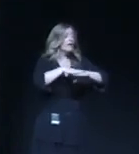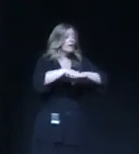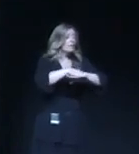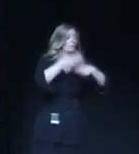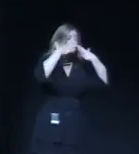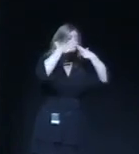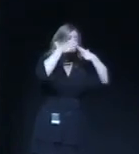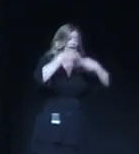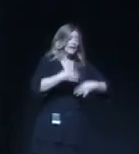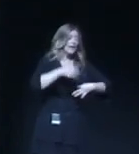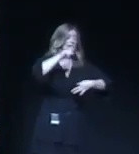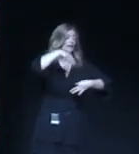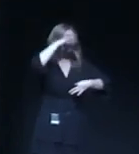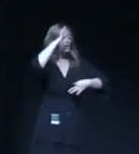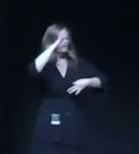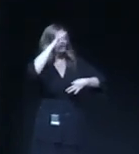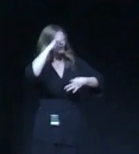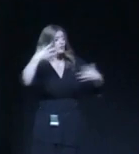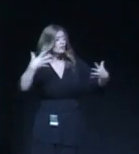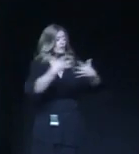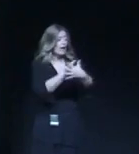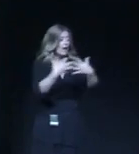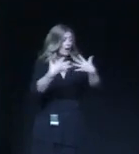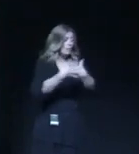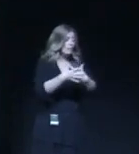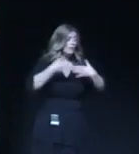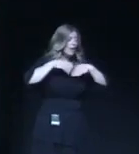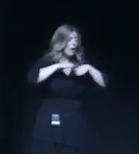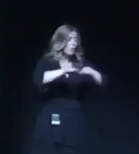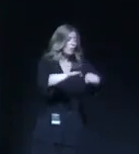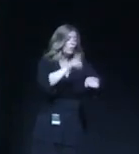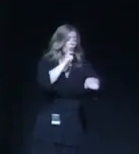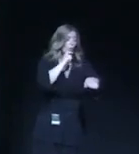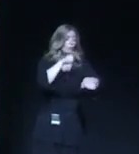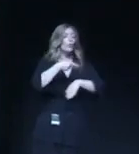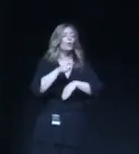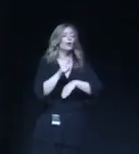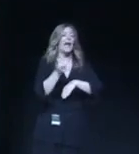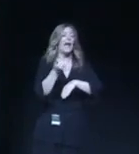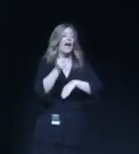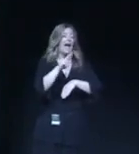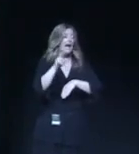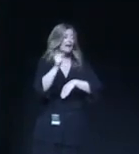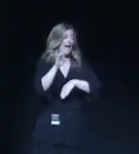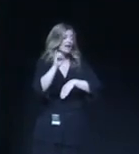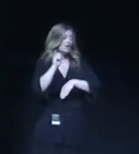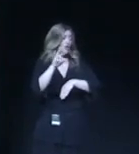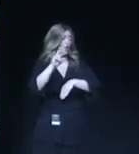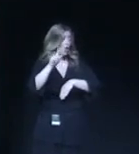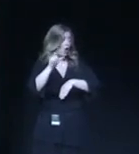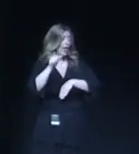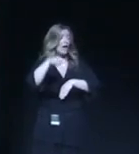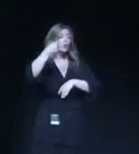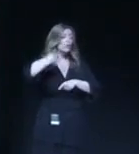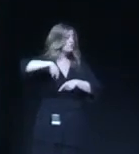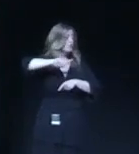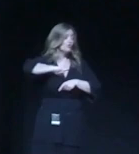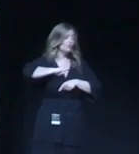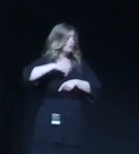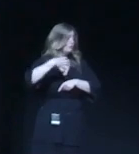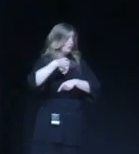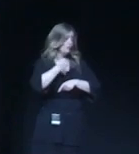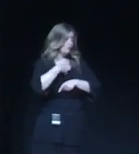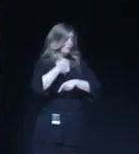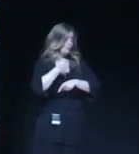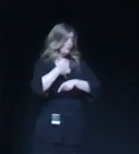artean dabilena intzuzen ere. Estibaliz, gaur nahi zuen gurekin egotea, baina ezin izan da.